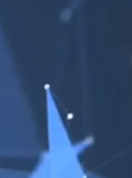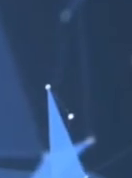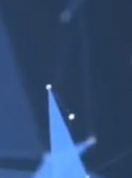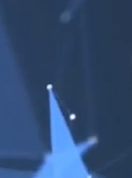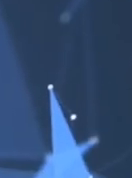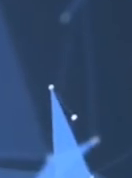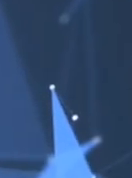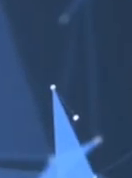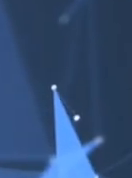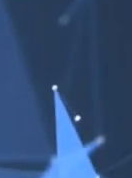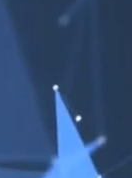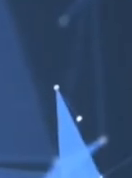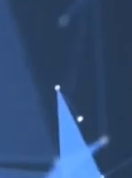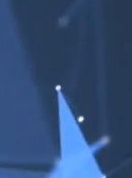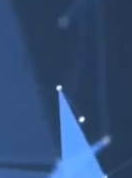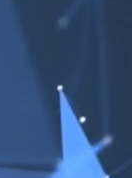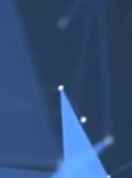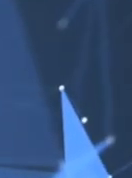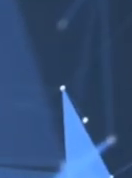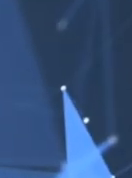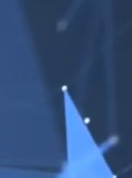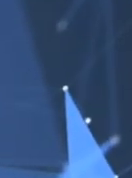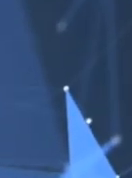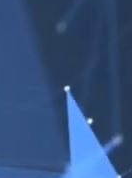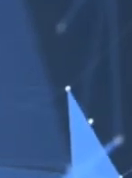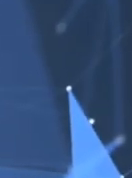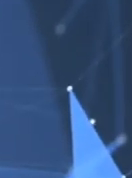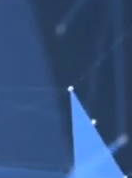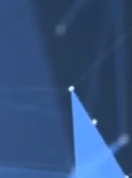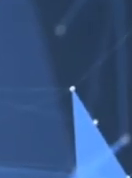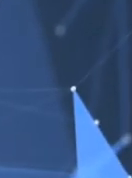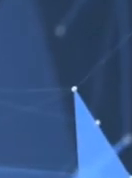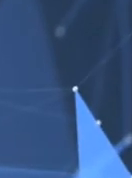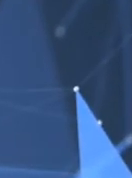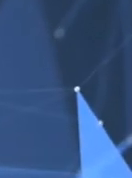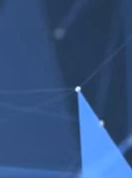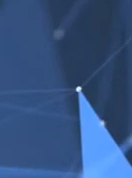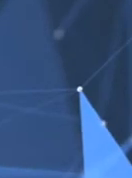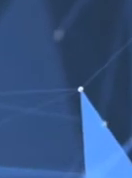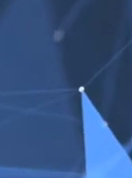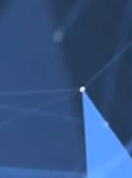muy pronto por la señal de telesur de adana